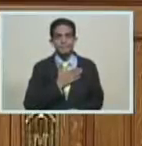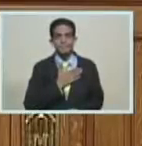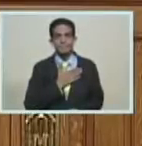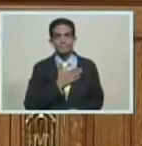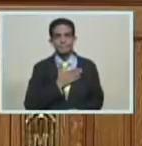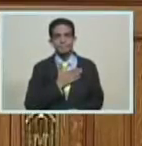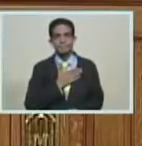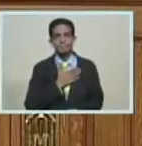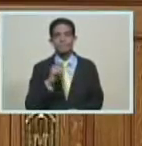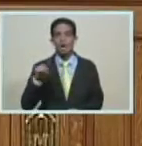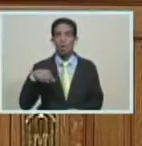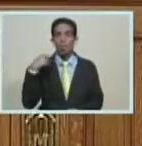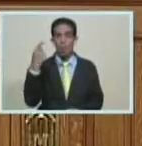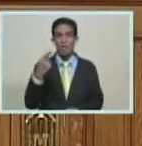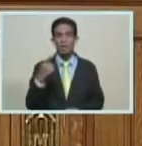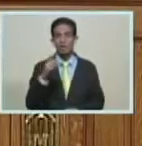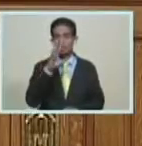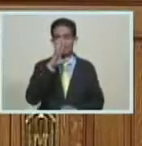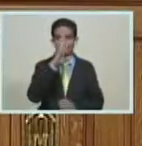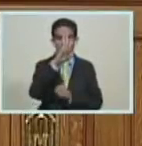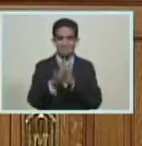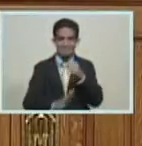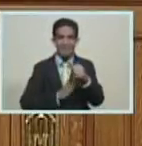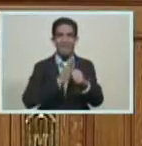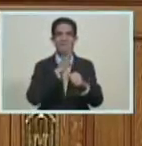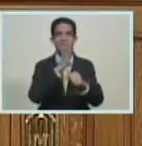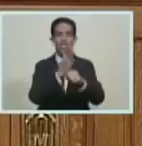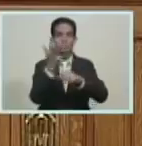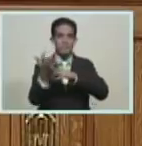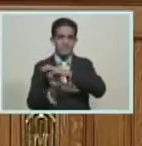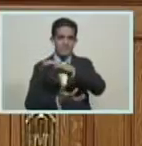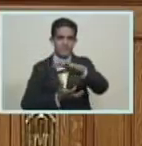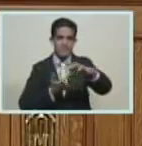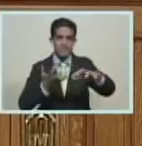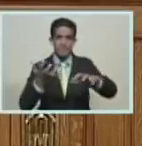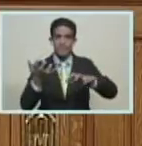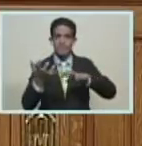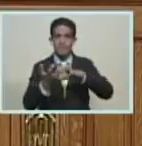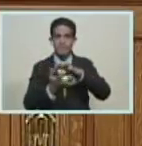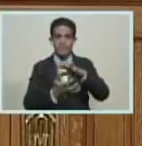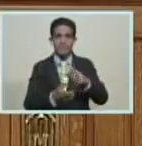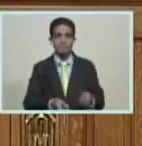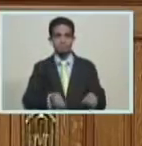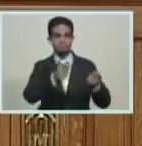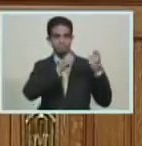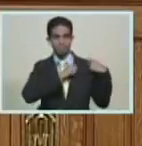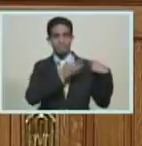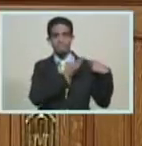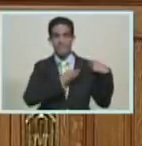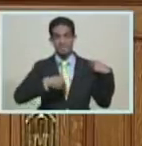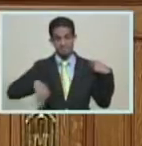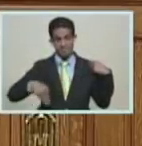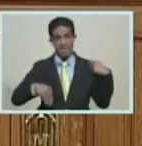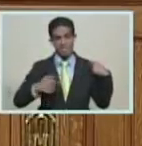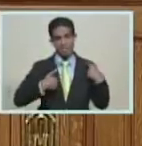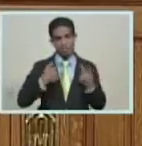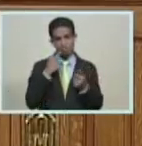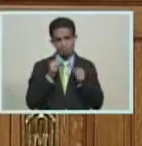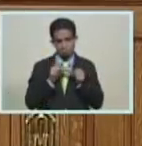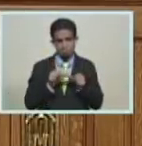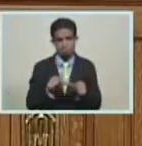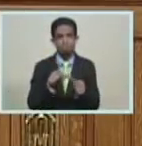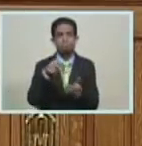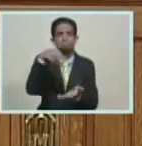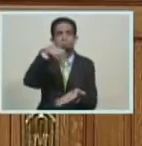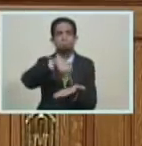luego de pasar las tormentas de 5 años, en su primer periodo, aquí estoy, de pie